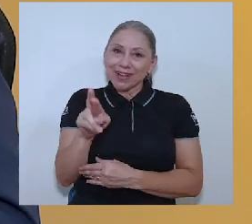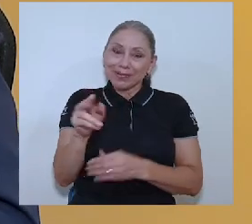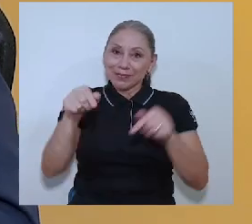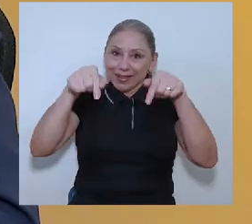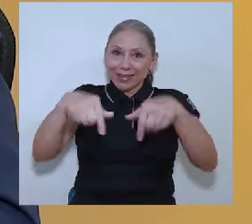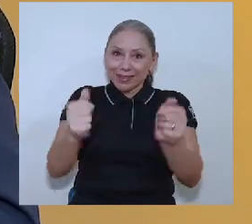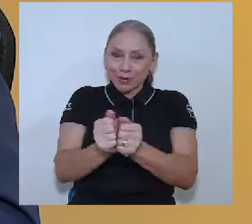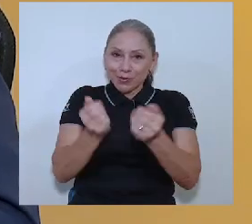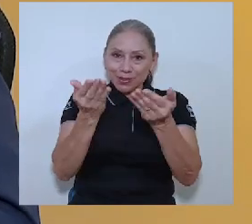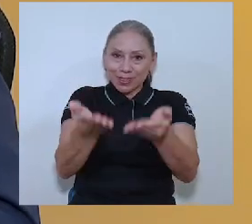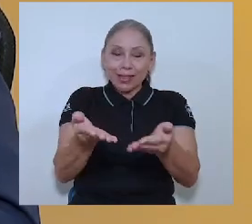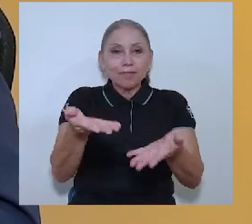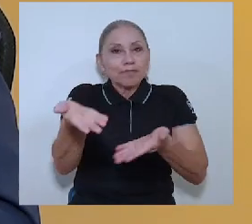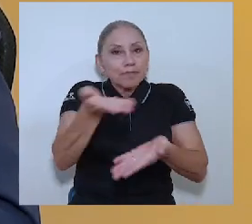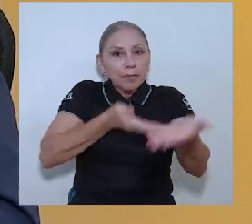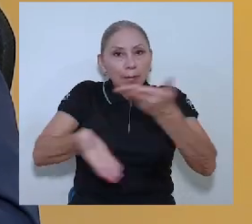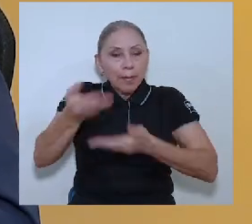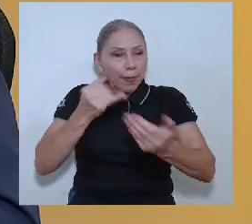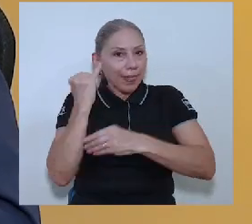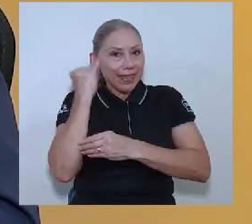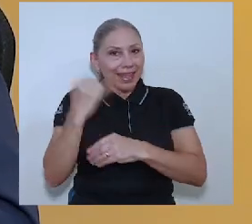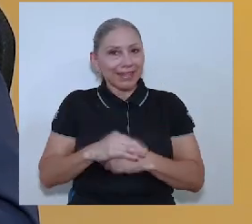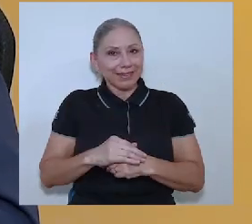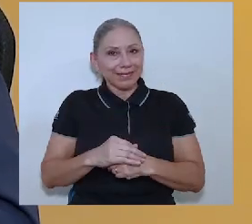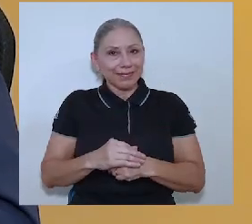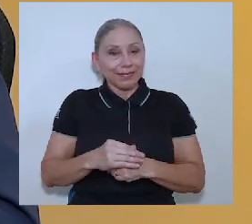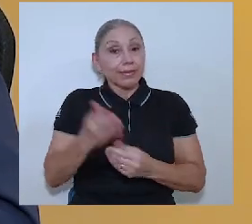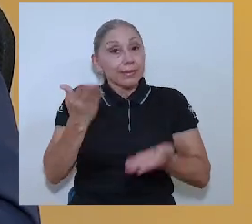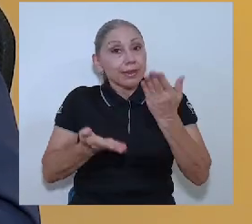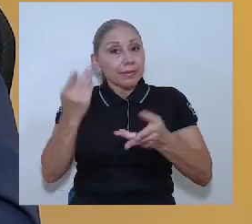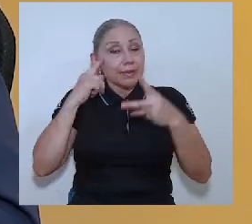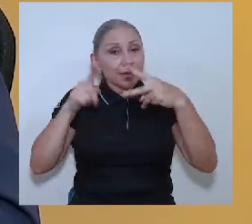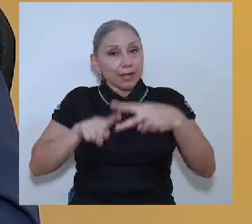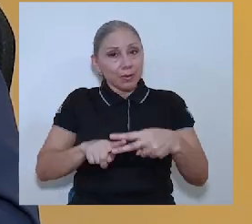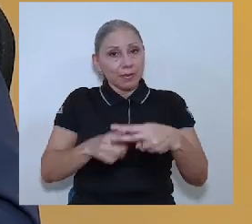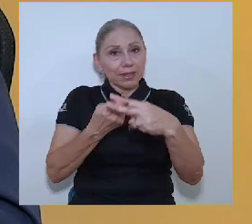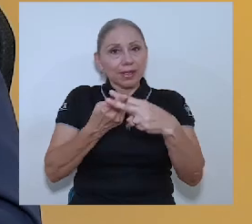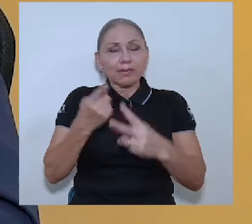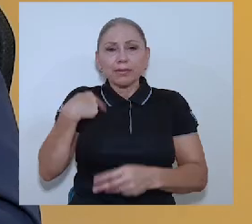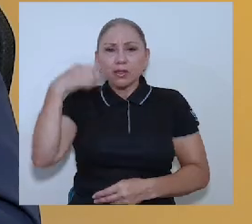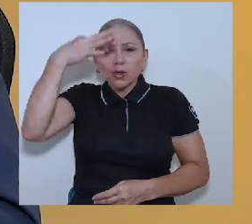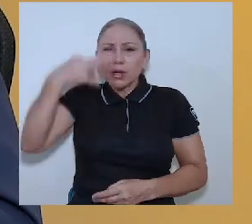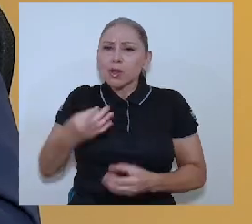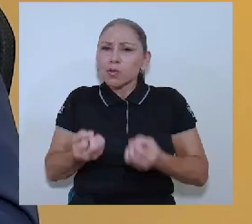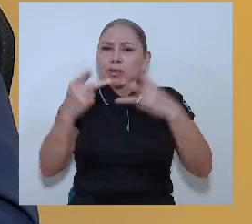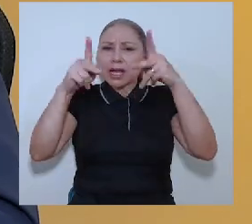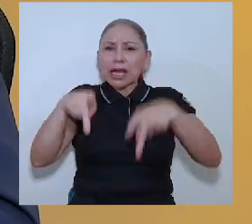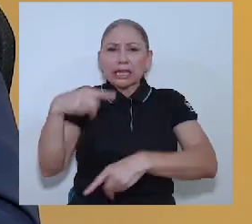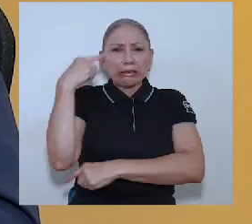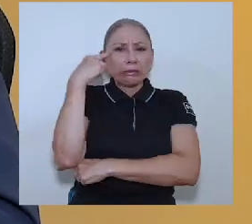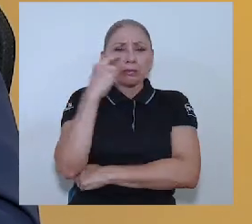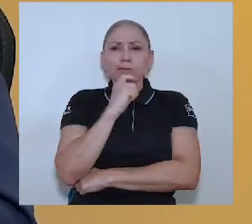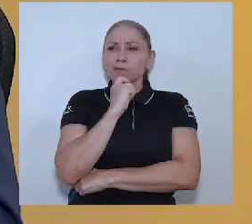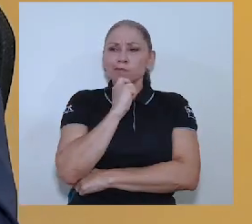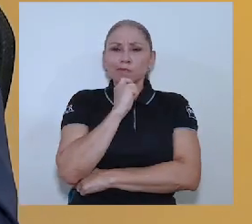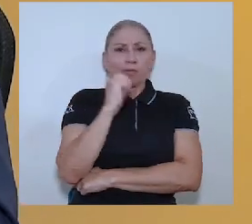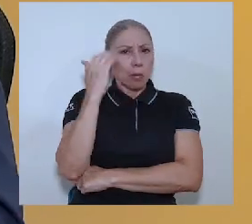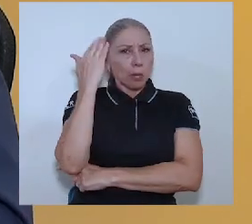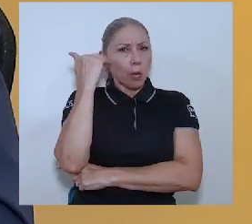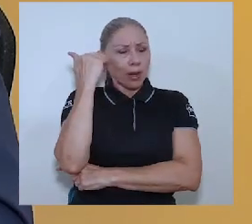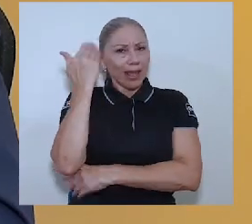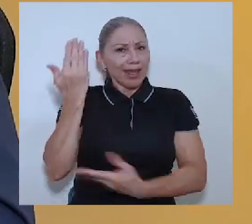e intercambiar ideas. Vea, tal vez para comenzar, yo creo que mucha gente se pregunta por